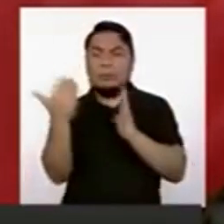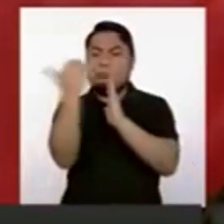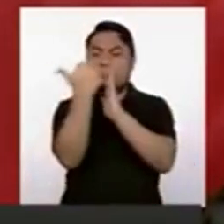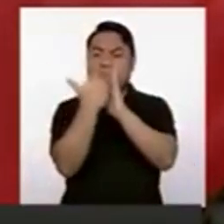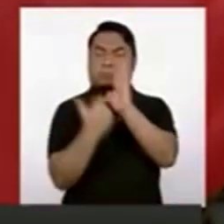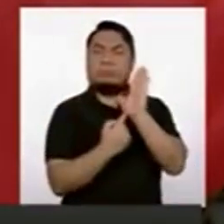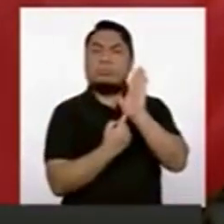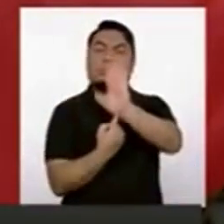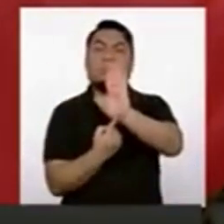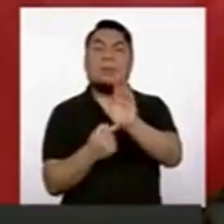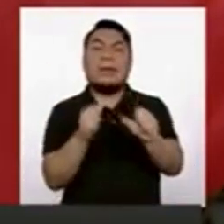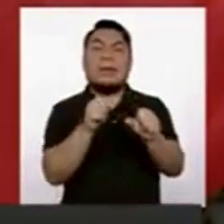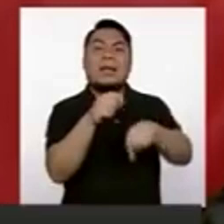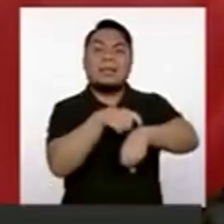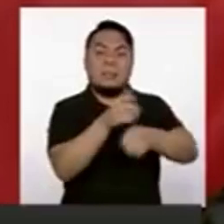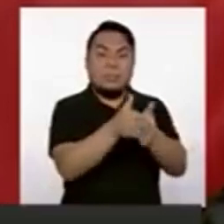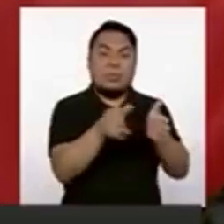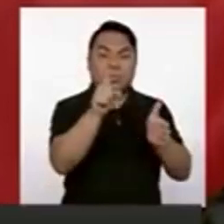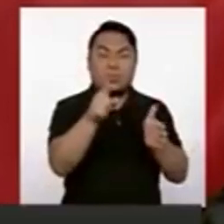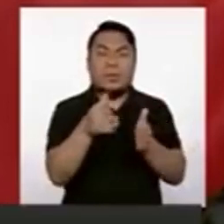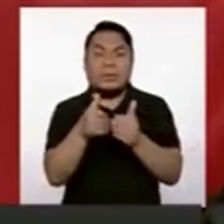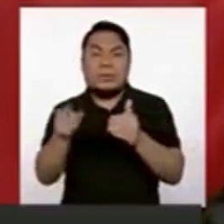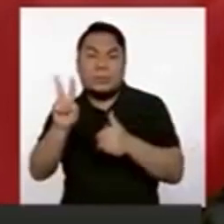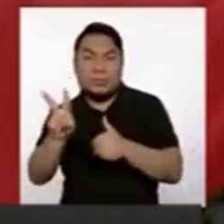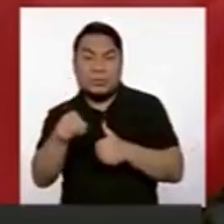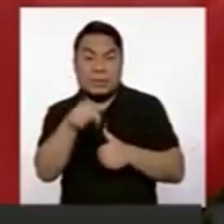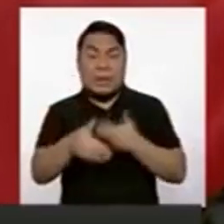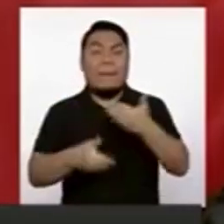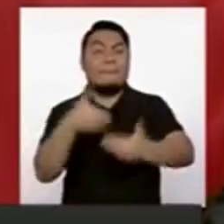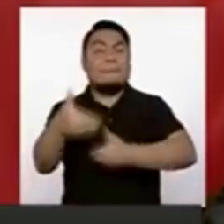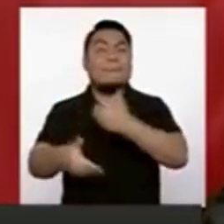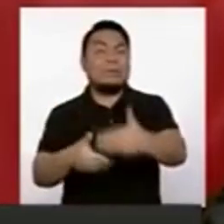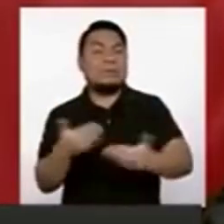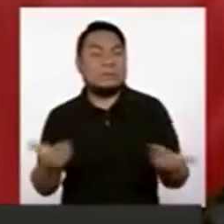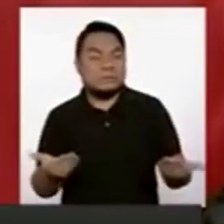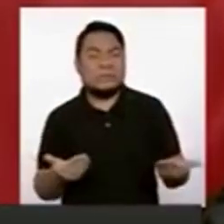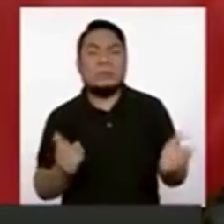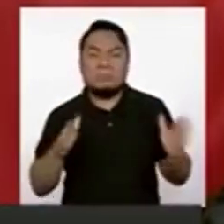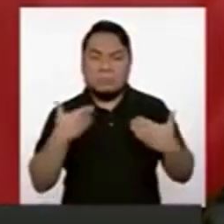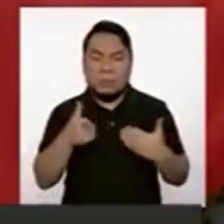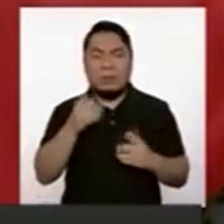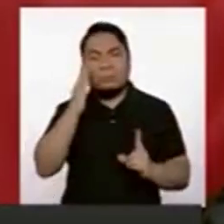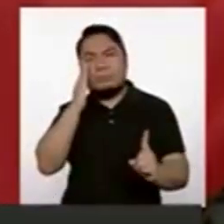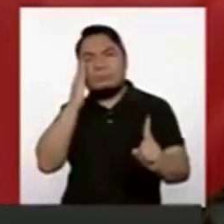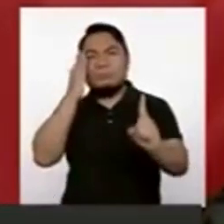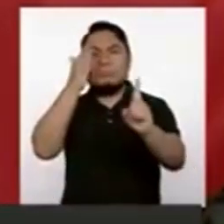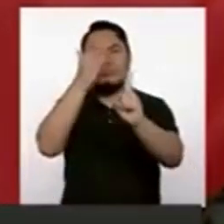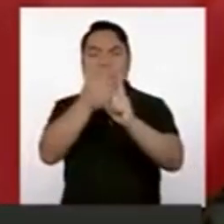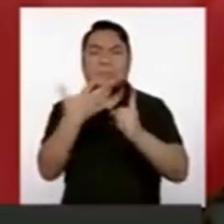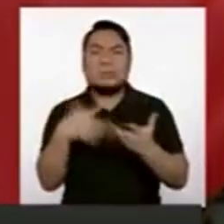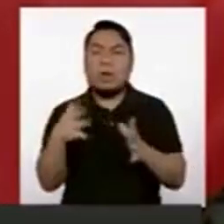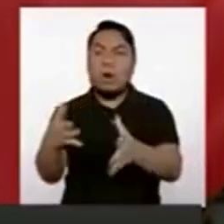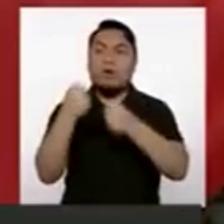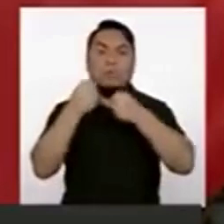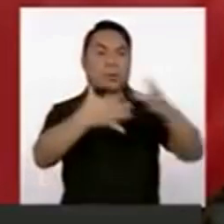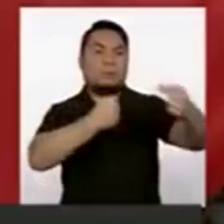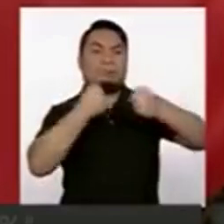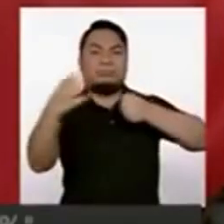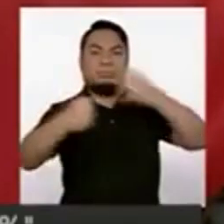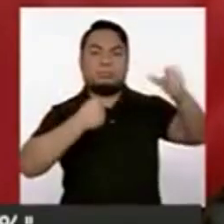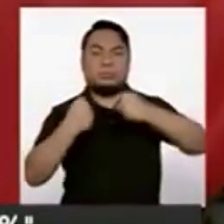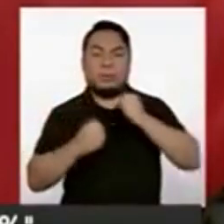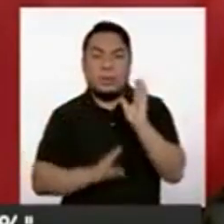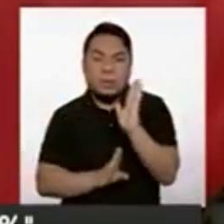tomado en la fase 1, y en la fase 2, este proceso va rumbo a recuperar la capacidad